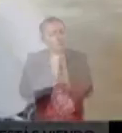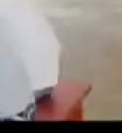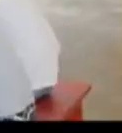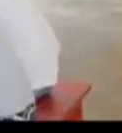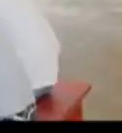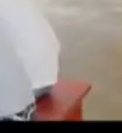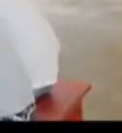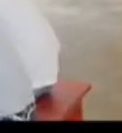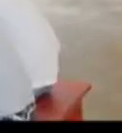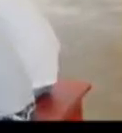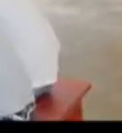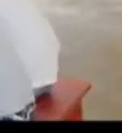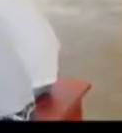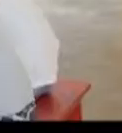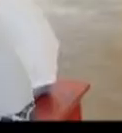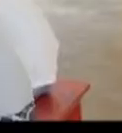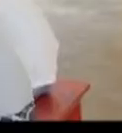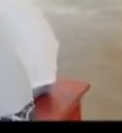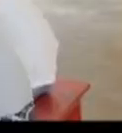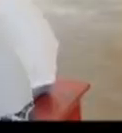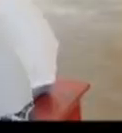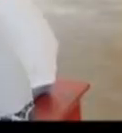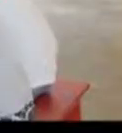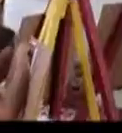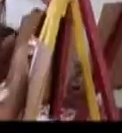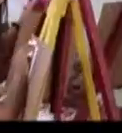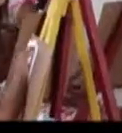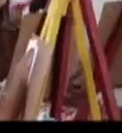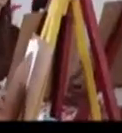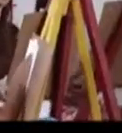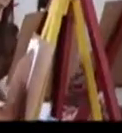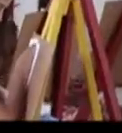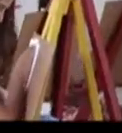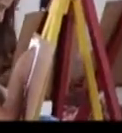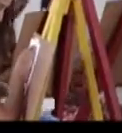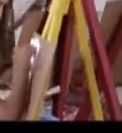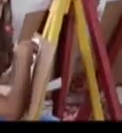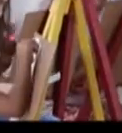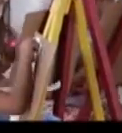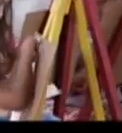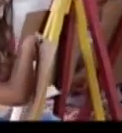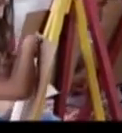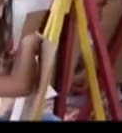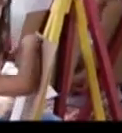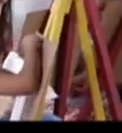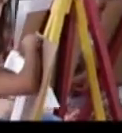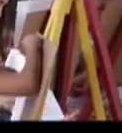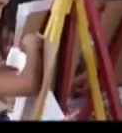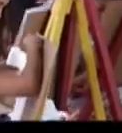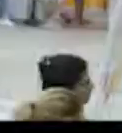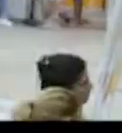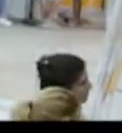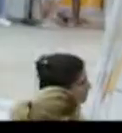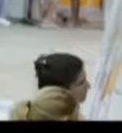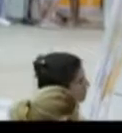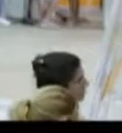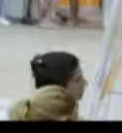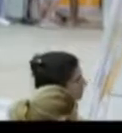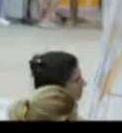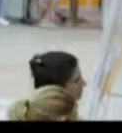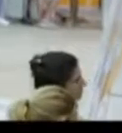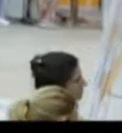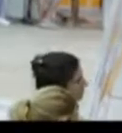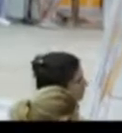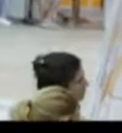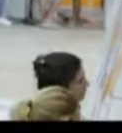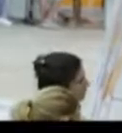Santa Fe, la Universidad Nacional del Litoral y la Secretaría de Derechos Humanos de la Nación. La campaña, digamos, es el resultado de un